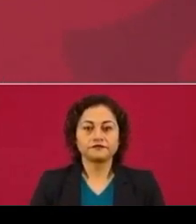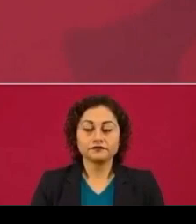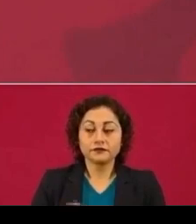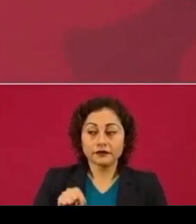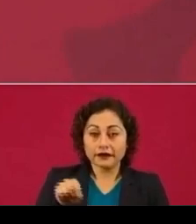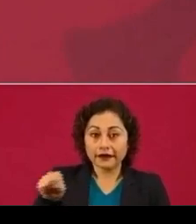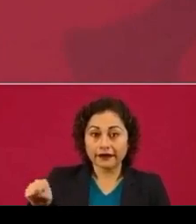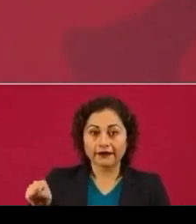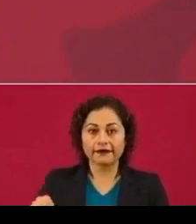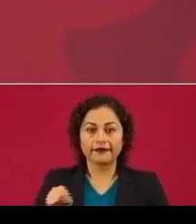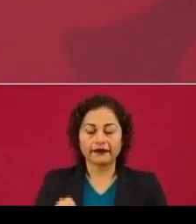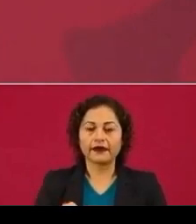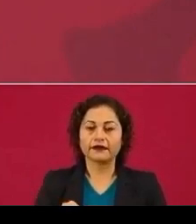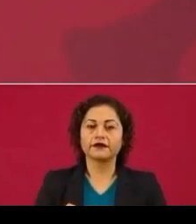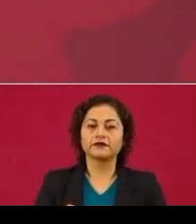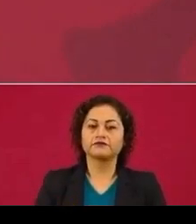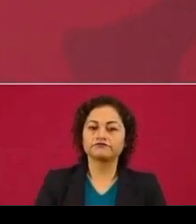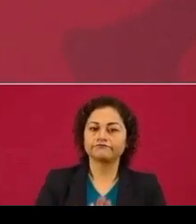construyendo caminos